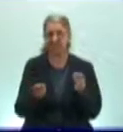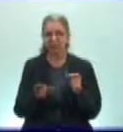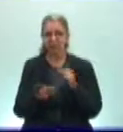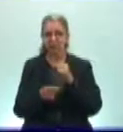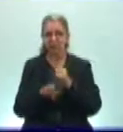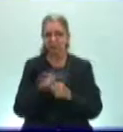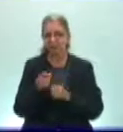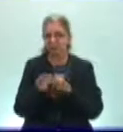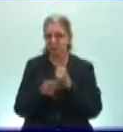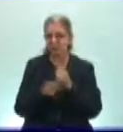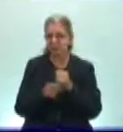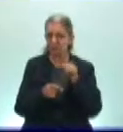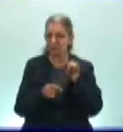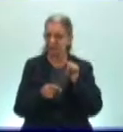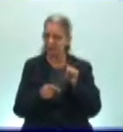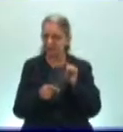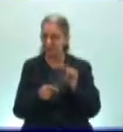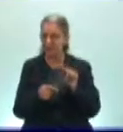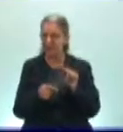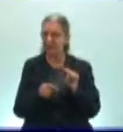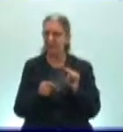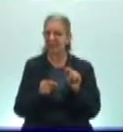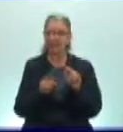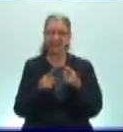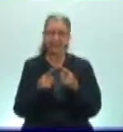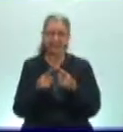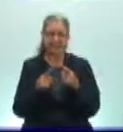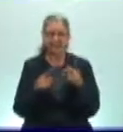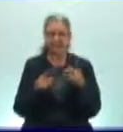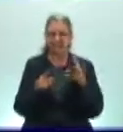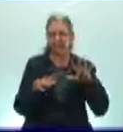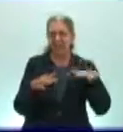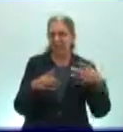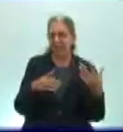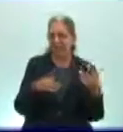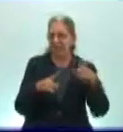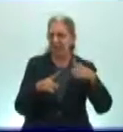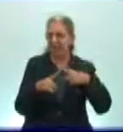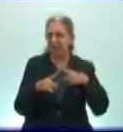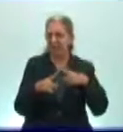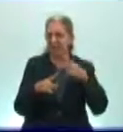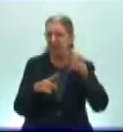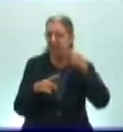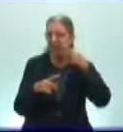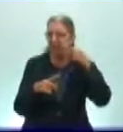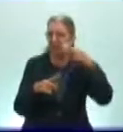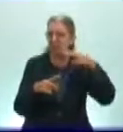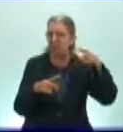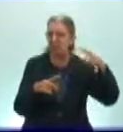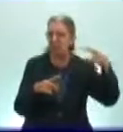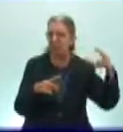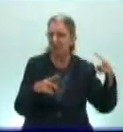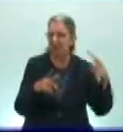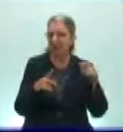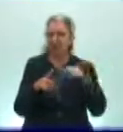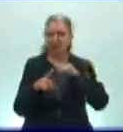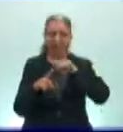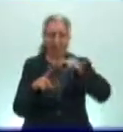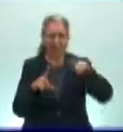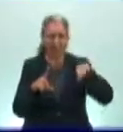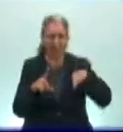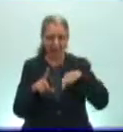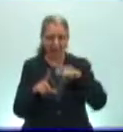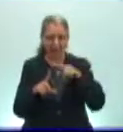me di a la tarea de entonces medir la longitud de